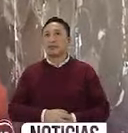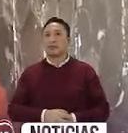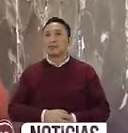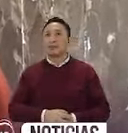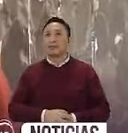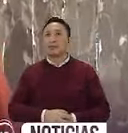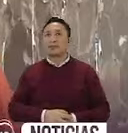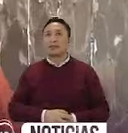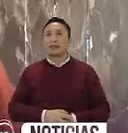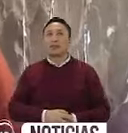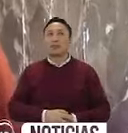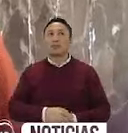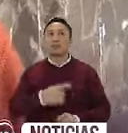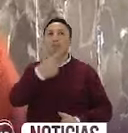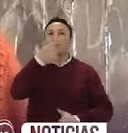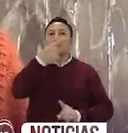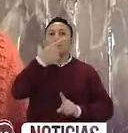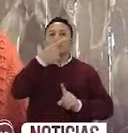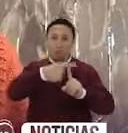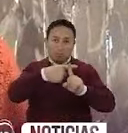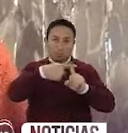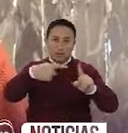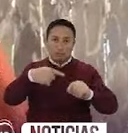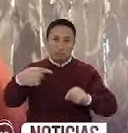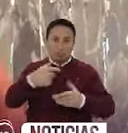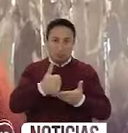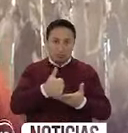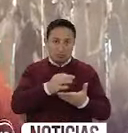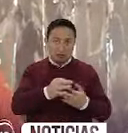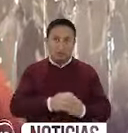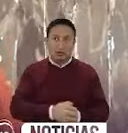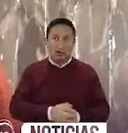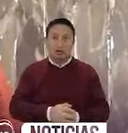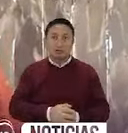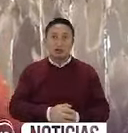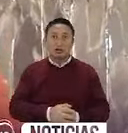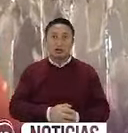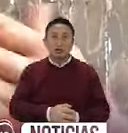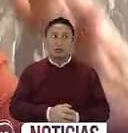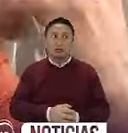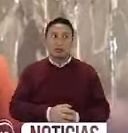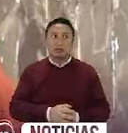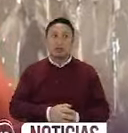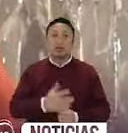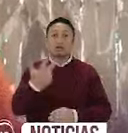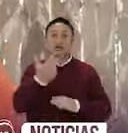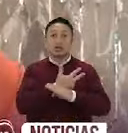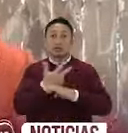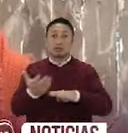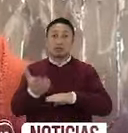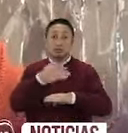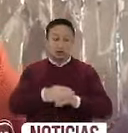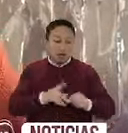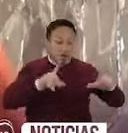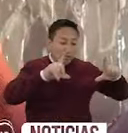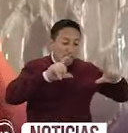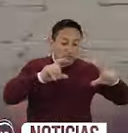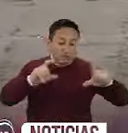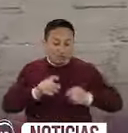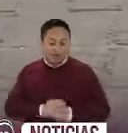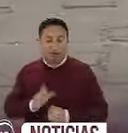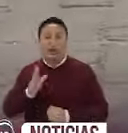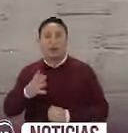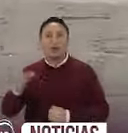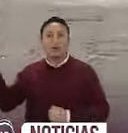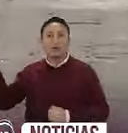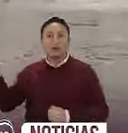un mes y medio. ¿Y no ha venido nadie a arreglar? Sí, vinieron hace 3 semanas a tomar las fotos y se fueron.